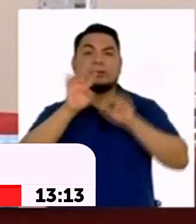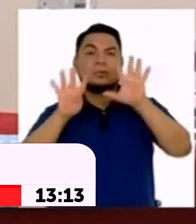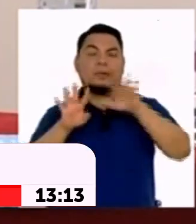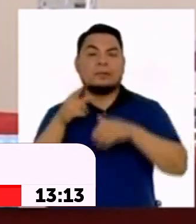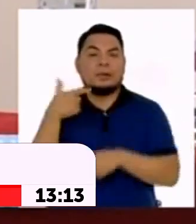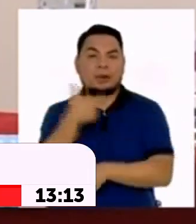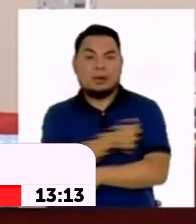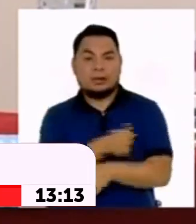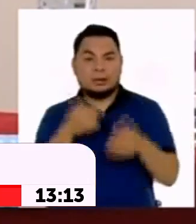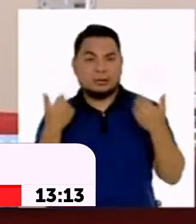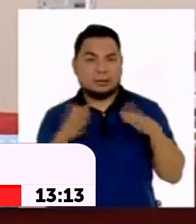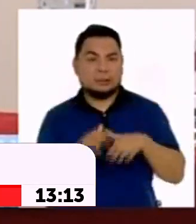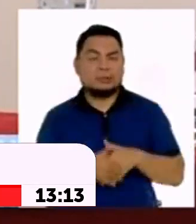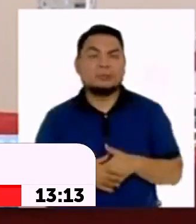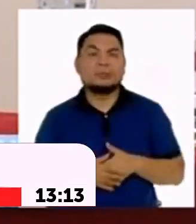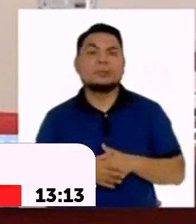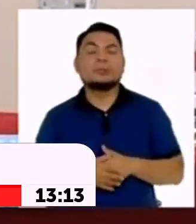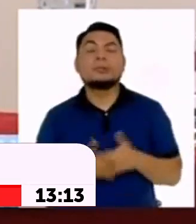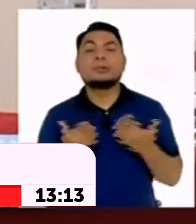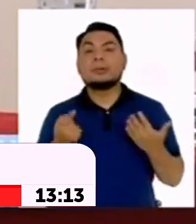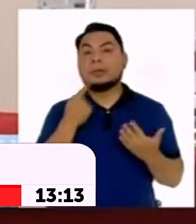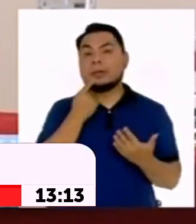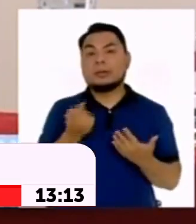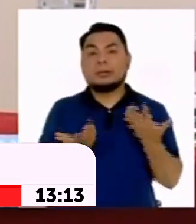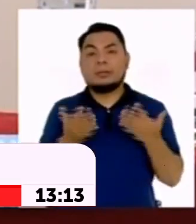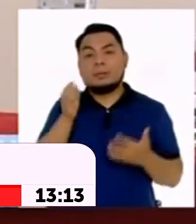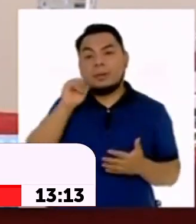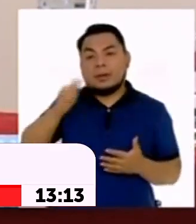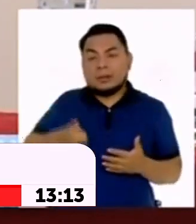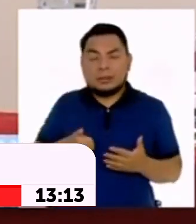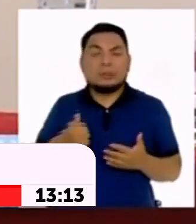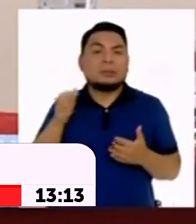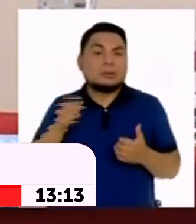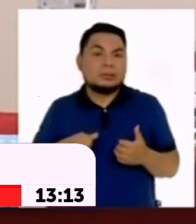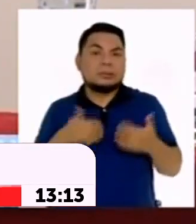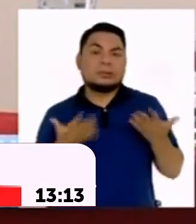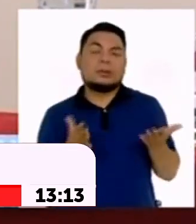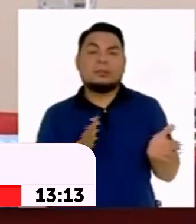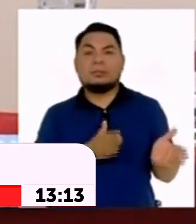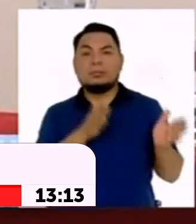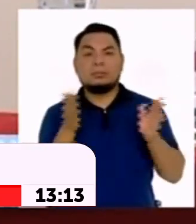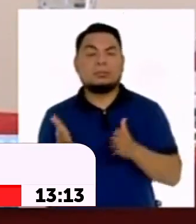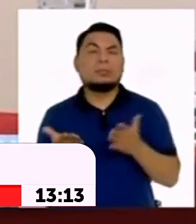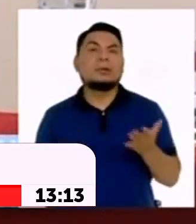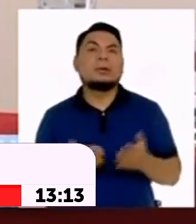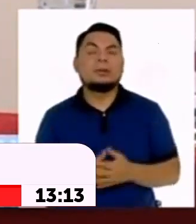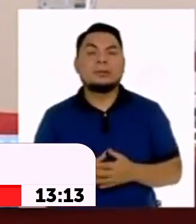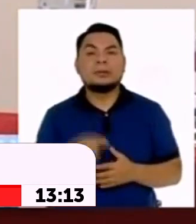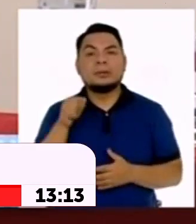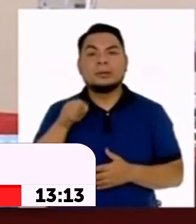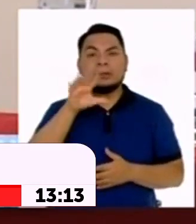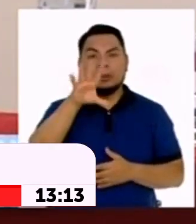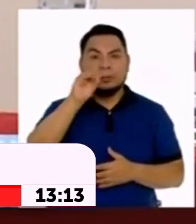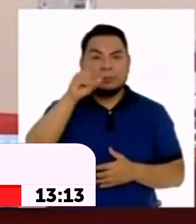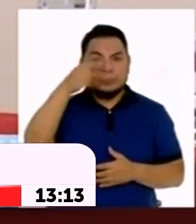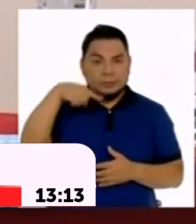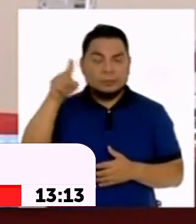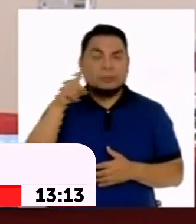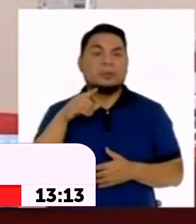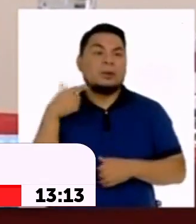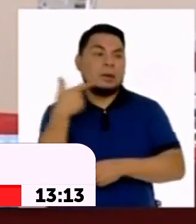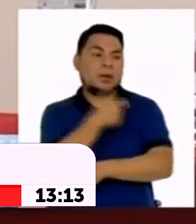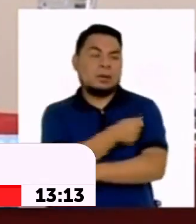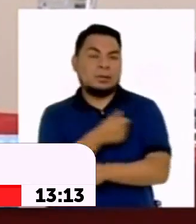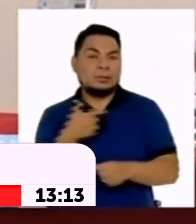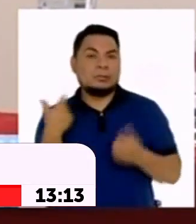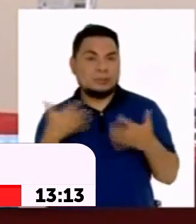49.265.729 dosis aplicadas. Seguramente para mañana estaremos pasando ya los 50 millones de